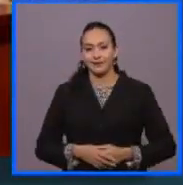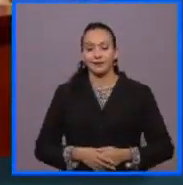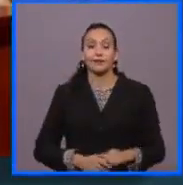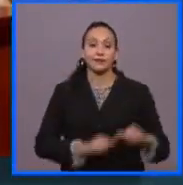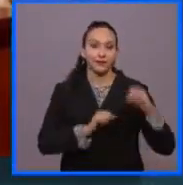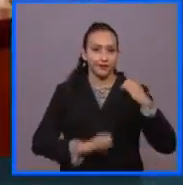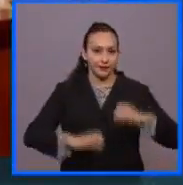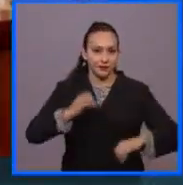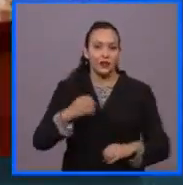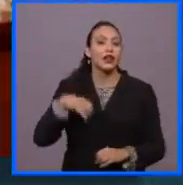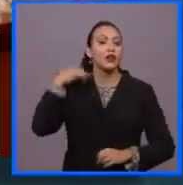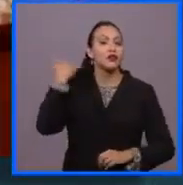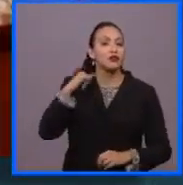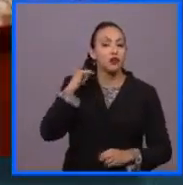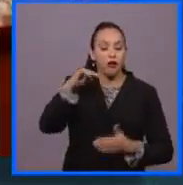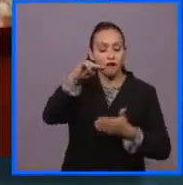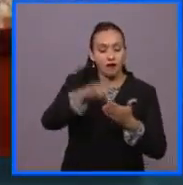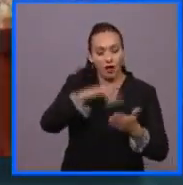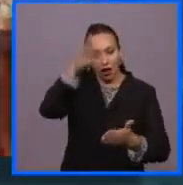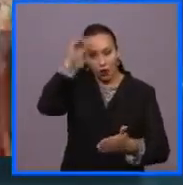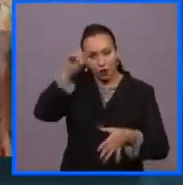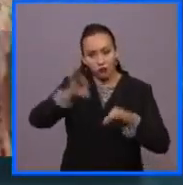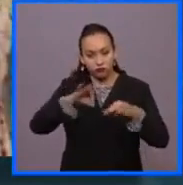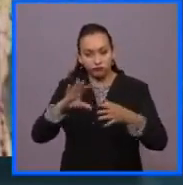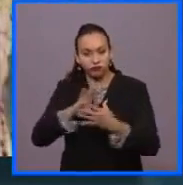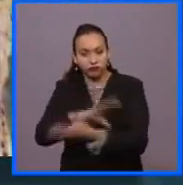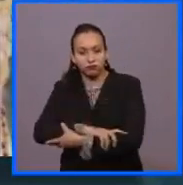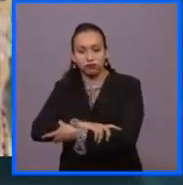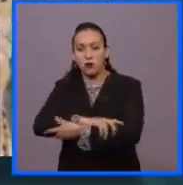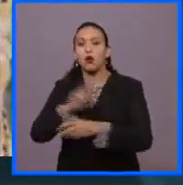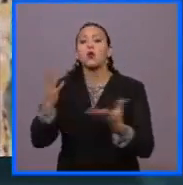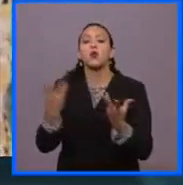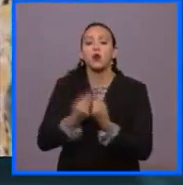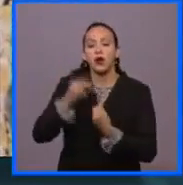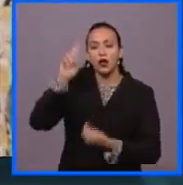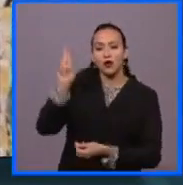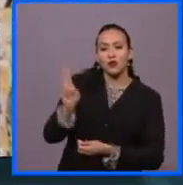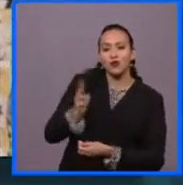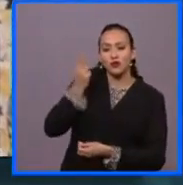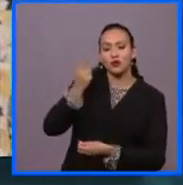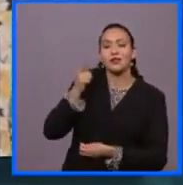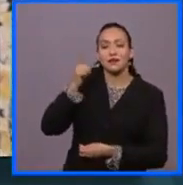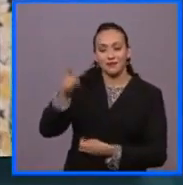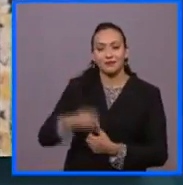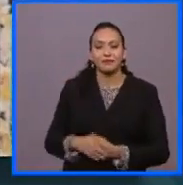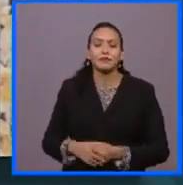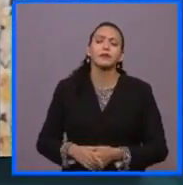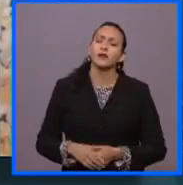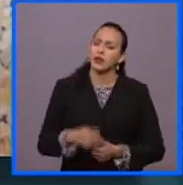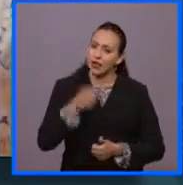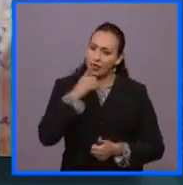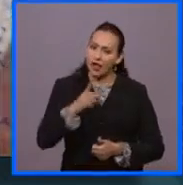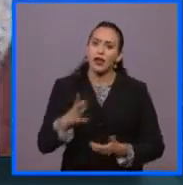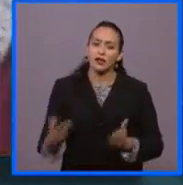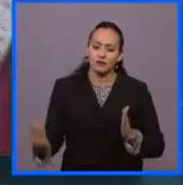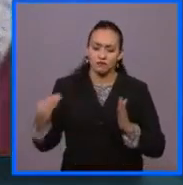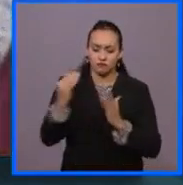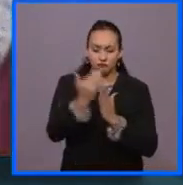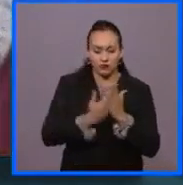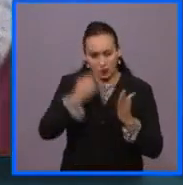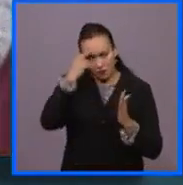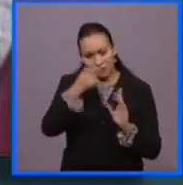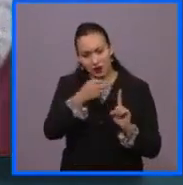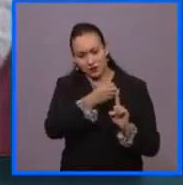El Poder Judicial de Yucatán firmó un convenio de colaboración con la Universidad Autónoma del Estado. Establece acciones concretas